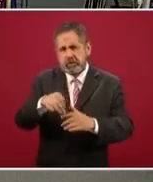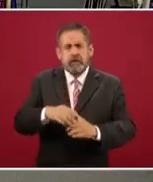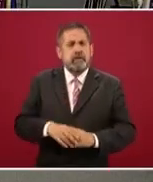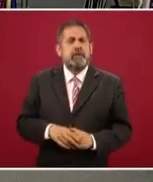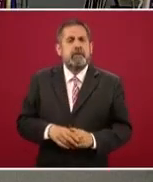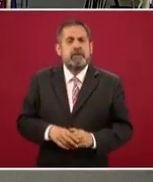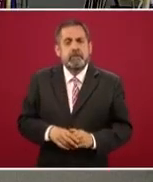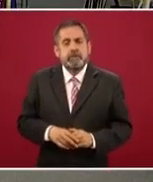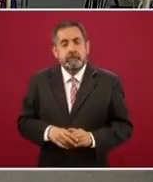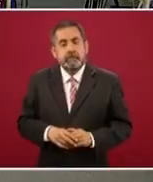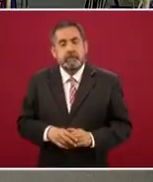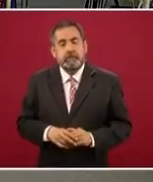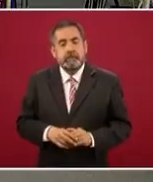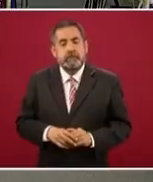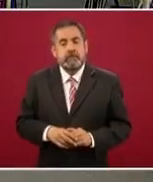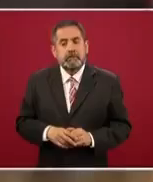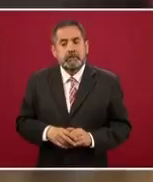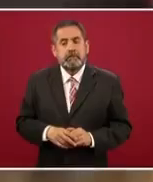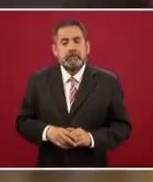mencionas,